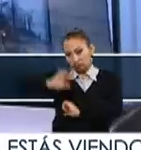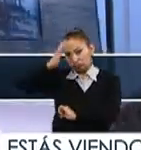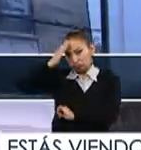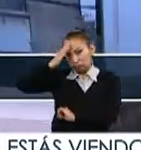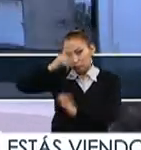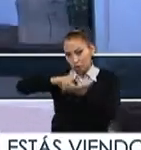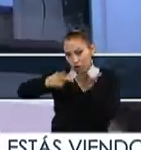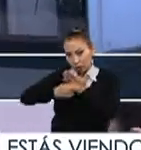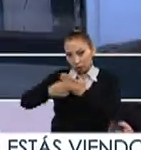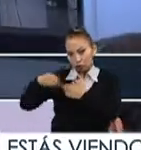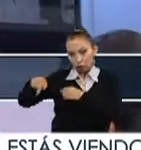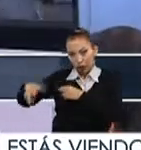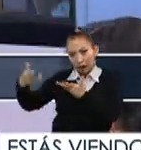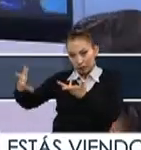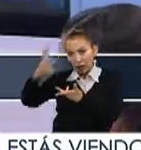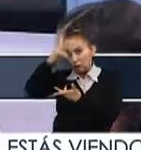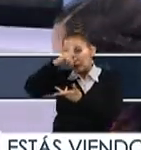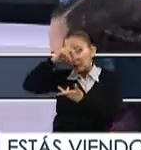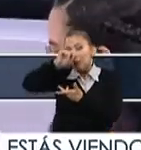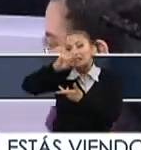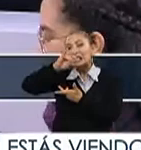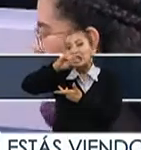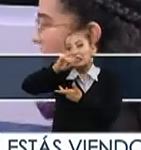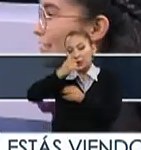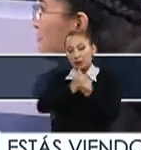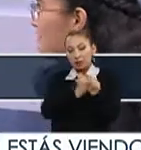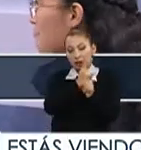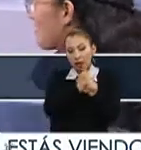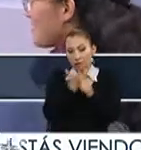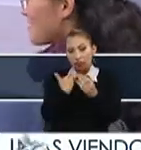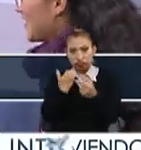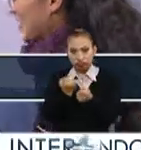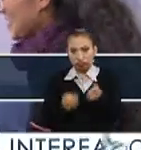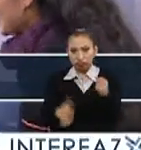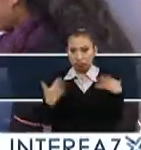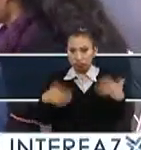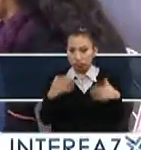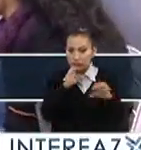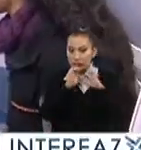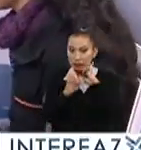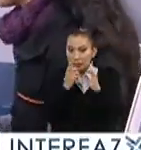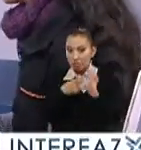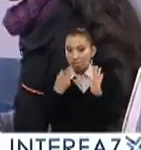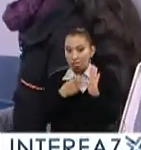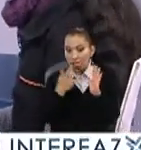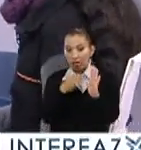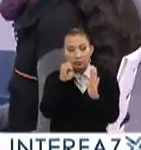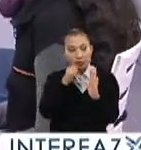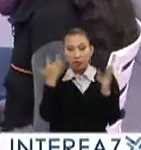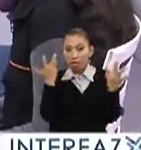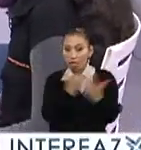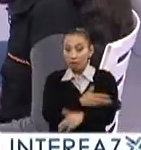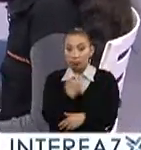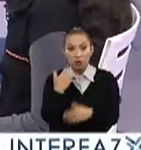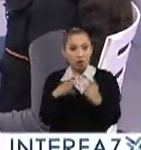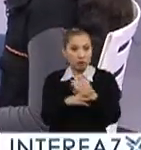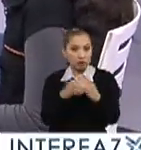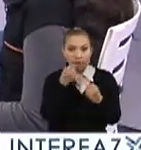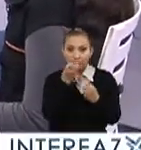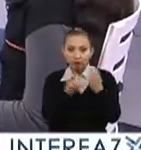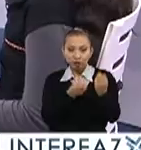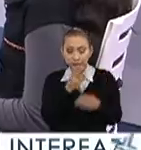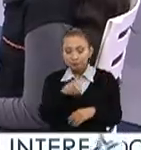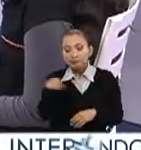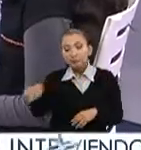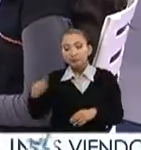este proyecto. Es un psiquiatra y aparte investigador súper bueno. Yo lo he entrevistado 1000 veces y siempre te sorprende. Y